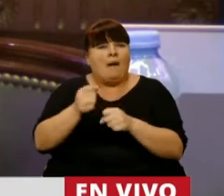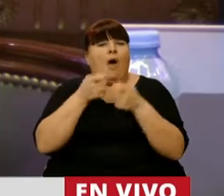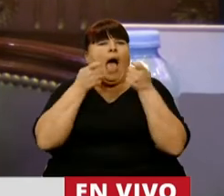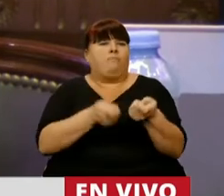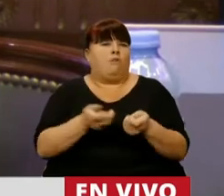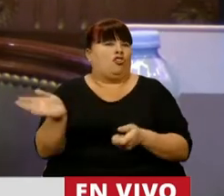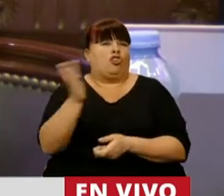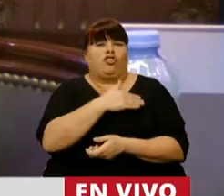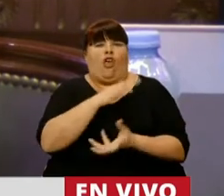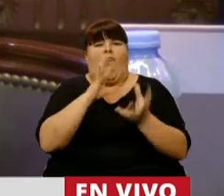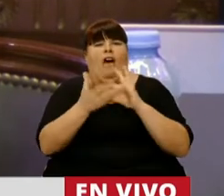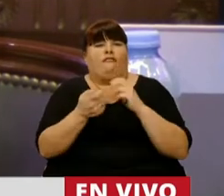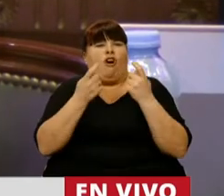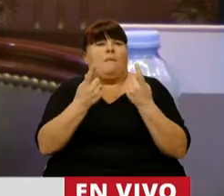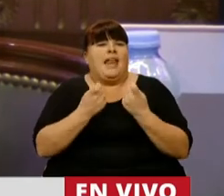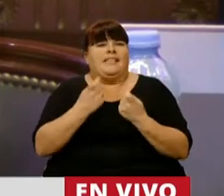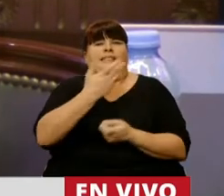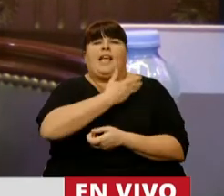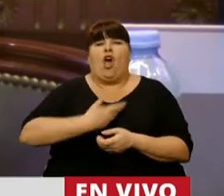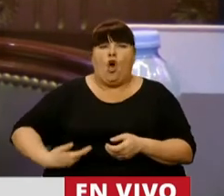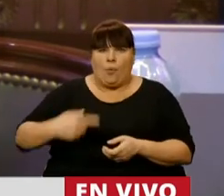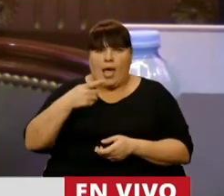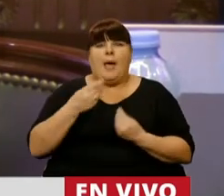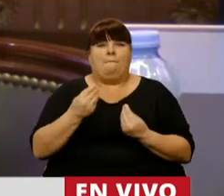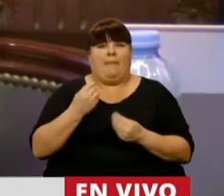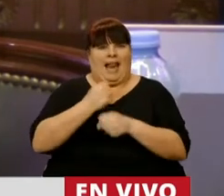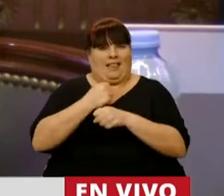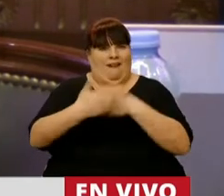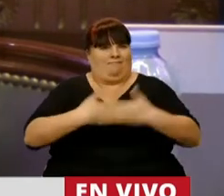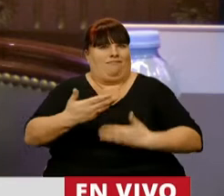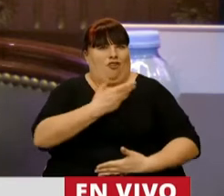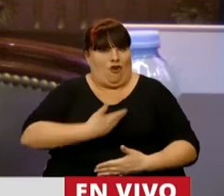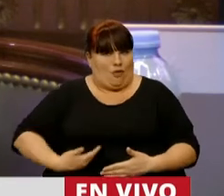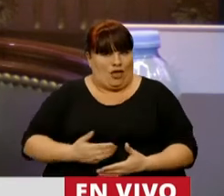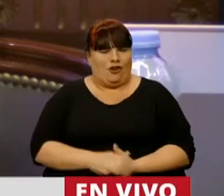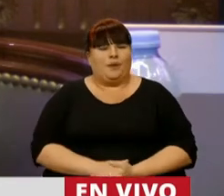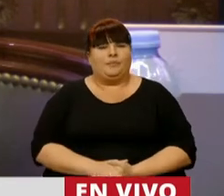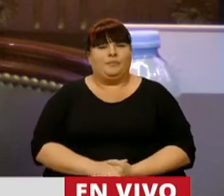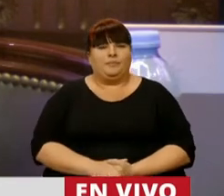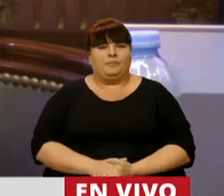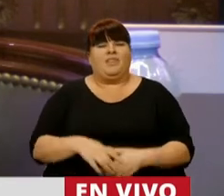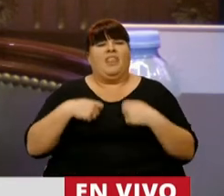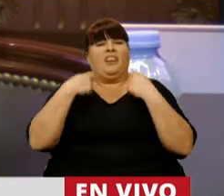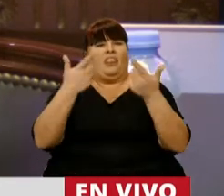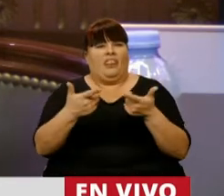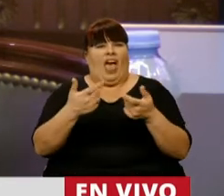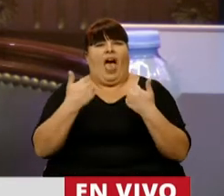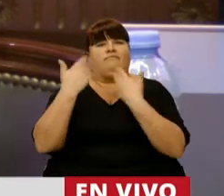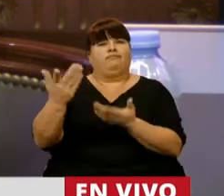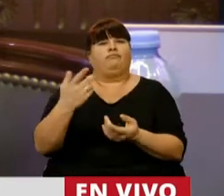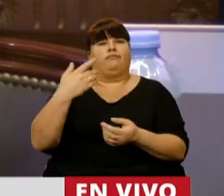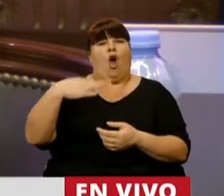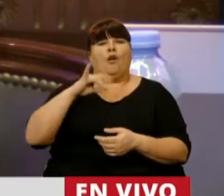acompañado todas las herramientas que ha necesitado el gobierno para la gobernabilidad. Le hemos dado delegación